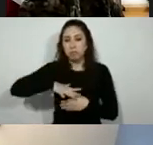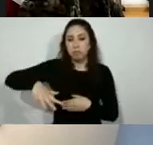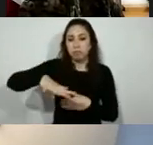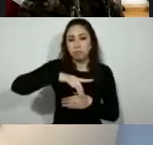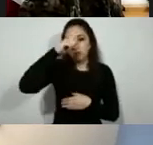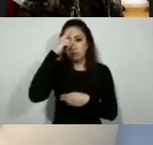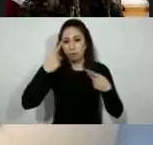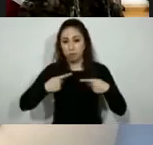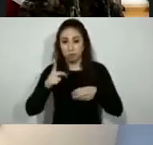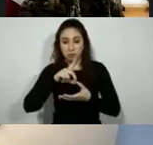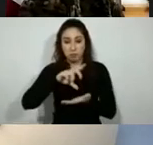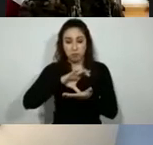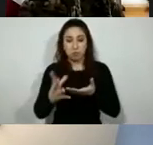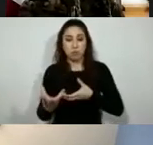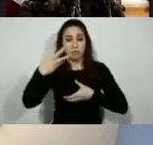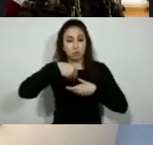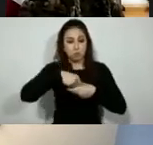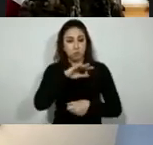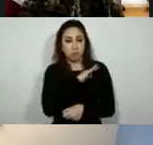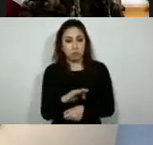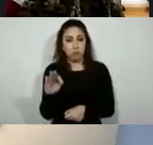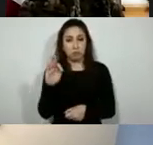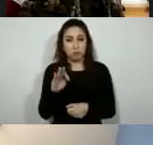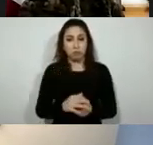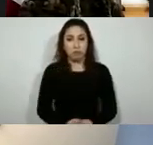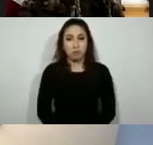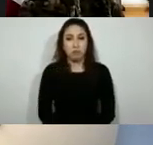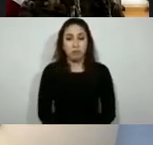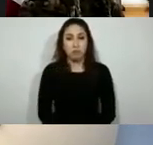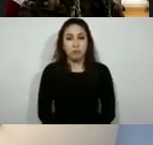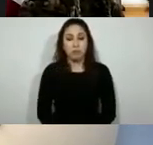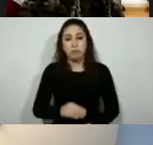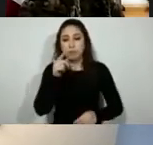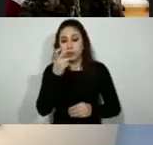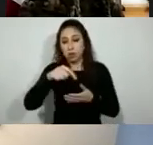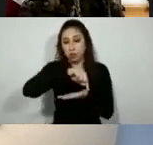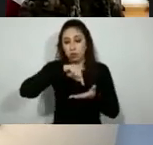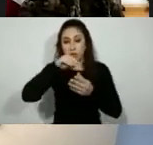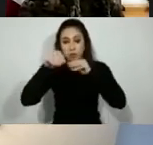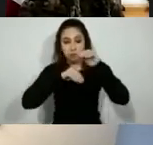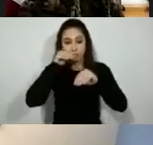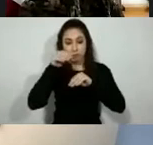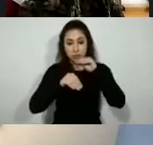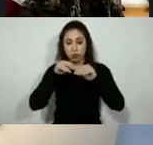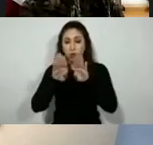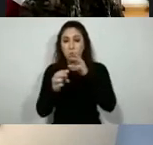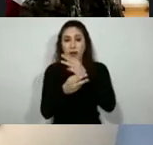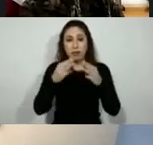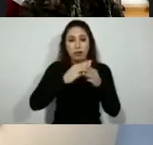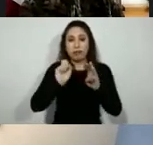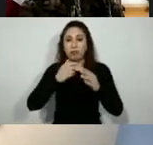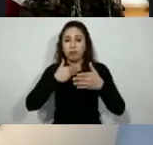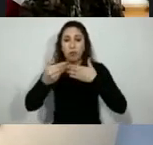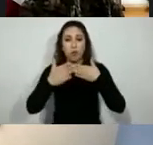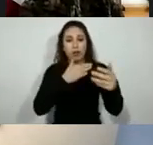con discapacidad, en donde estamos equipándolos con instrumentos y aparatos modernos.